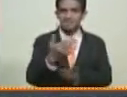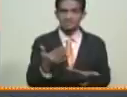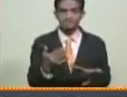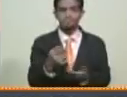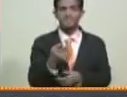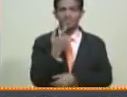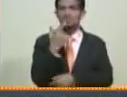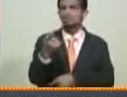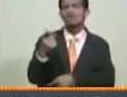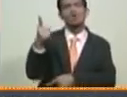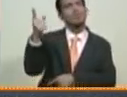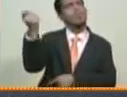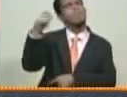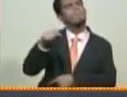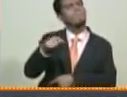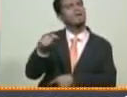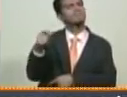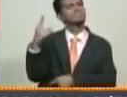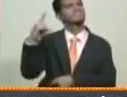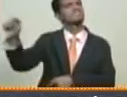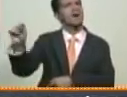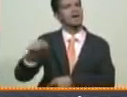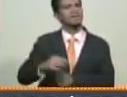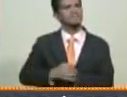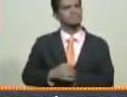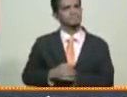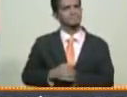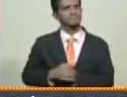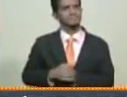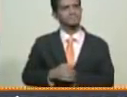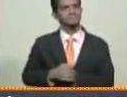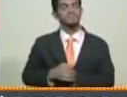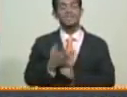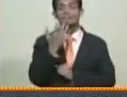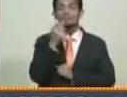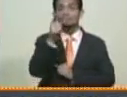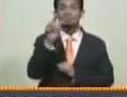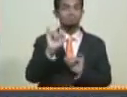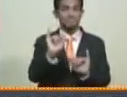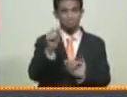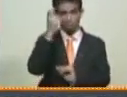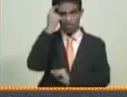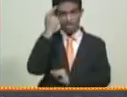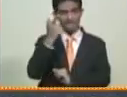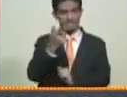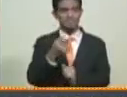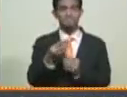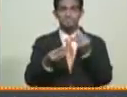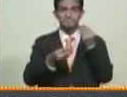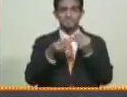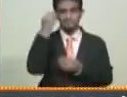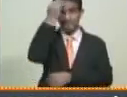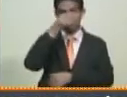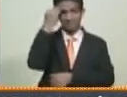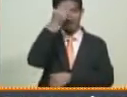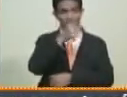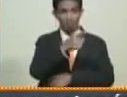se va. Es más, el mismo día, cuando llamaron a descargar la rabia, estaban planteando era que se iba.